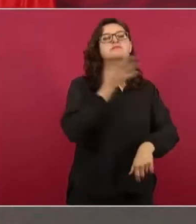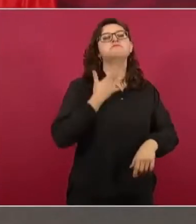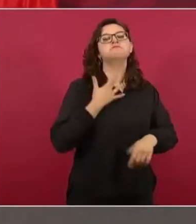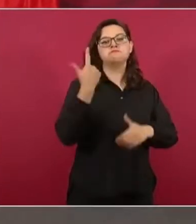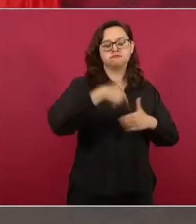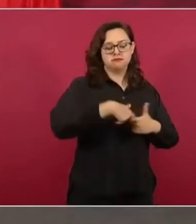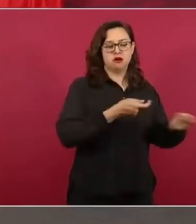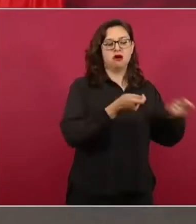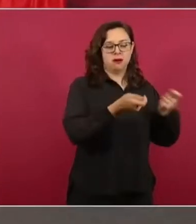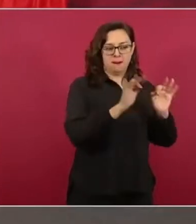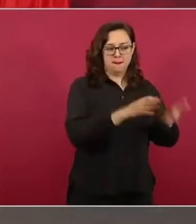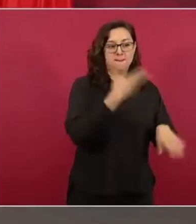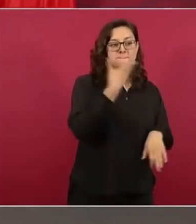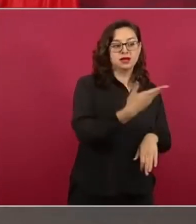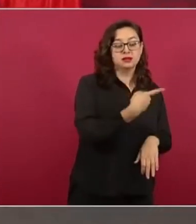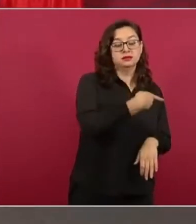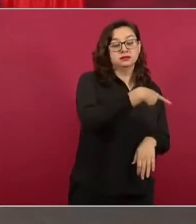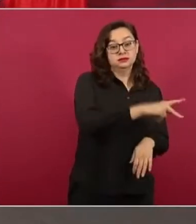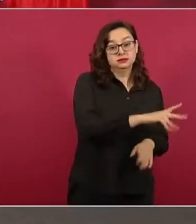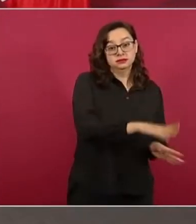tener más producción,